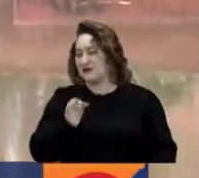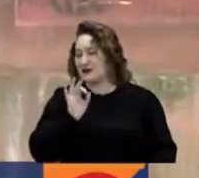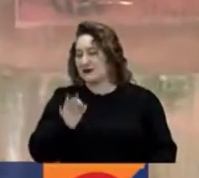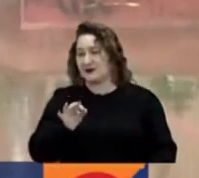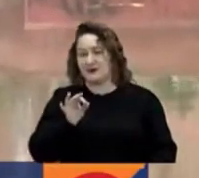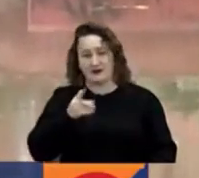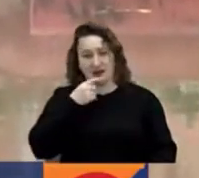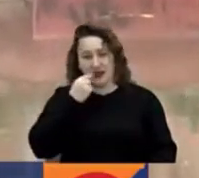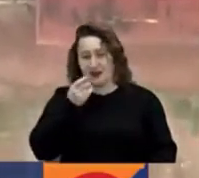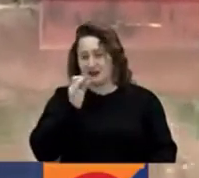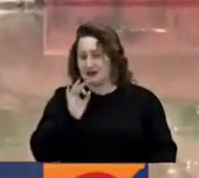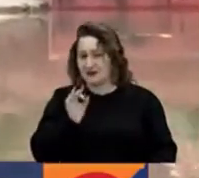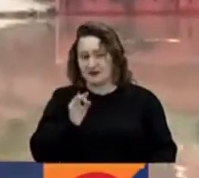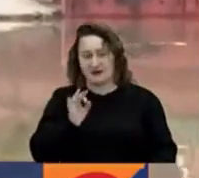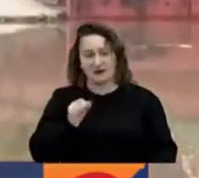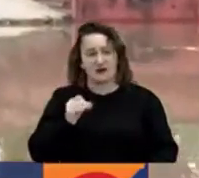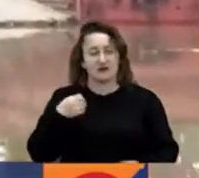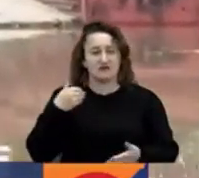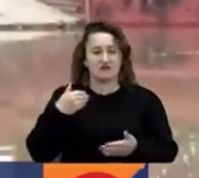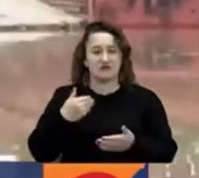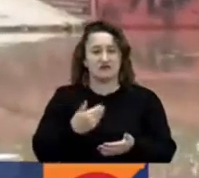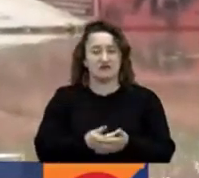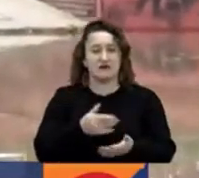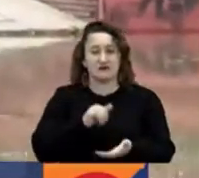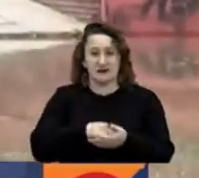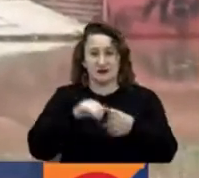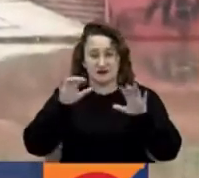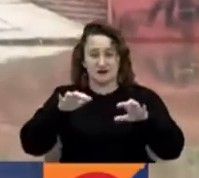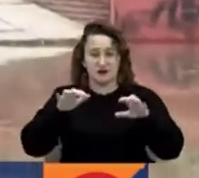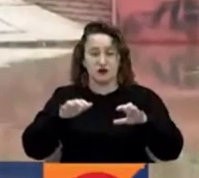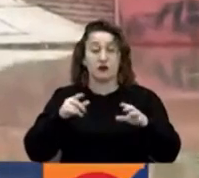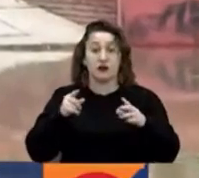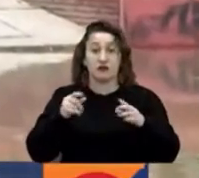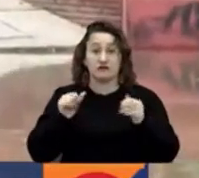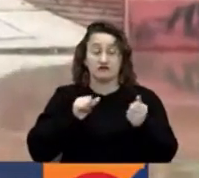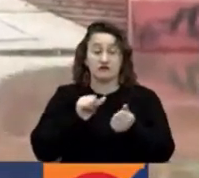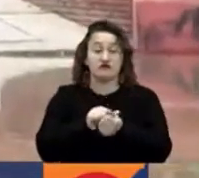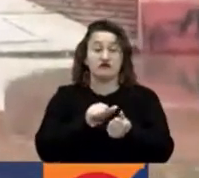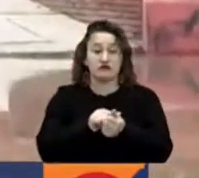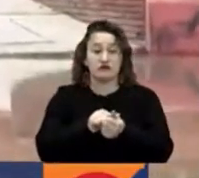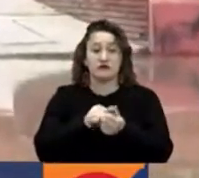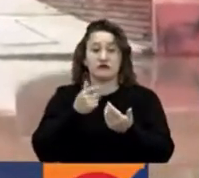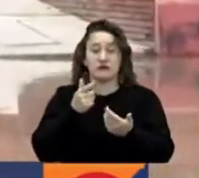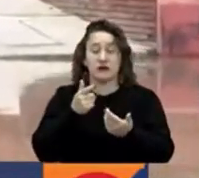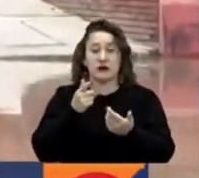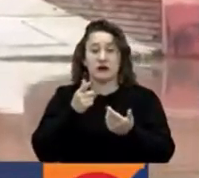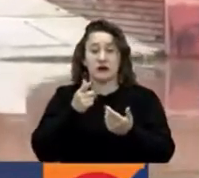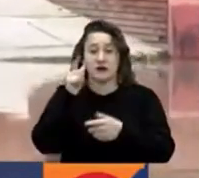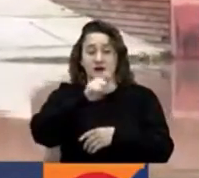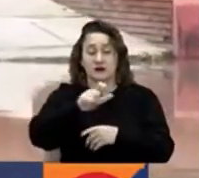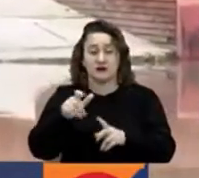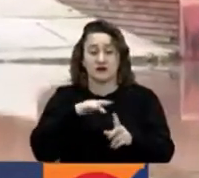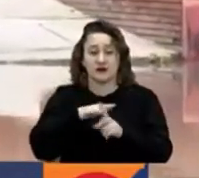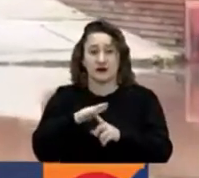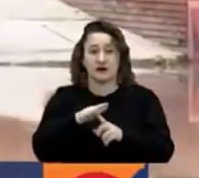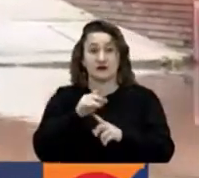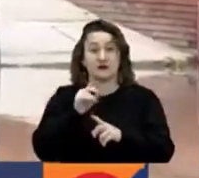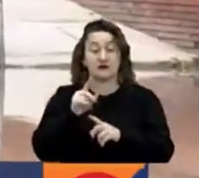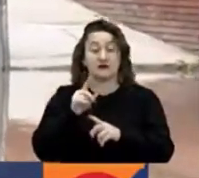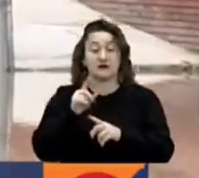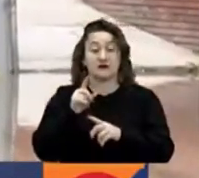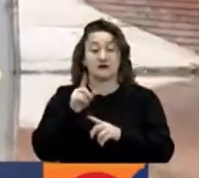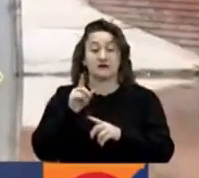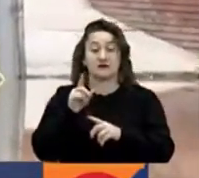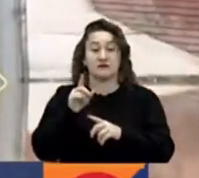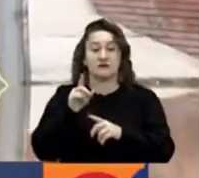medida que vienen presentándose estas fuertes lluvias. Estaremos acompañando a estas personas afectadas y por supuesto esperando que